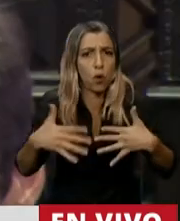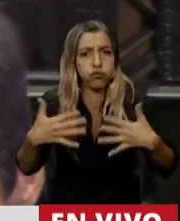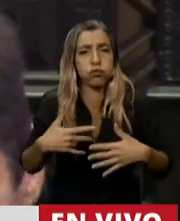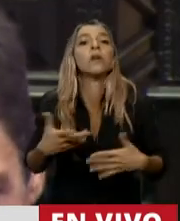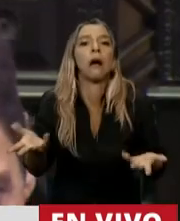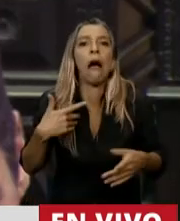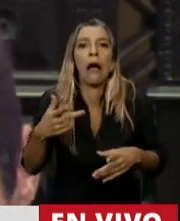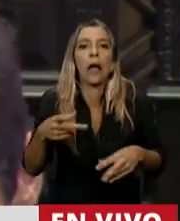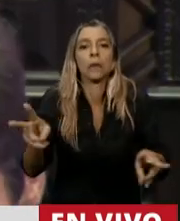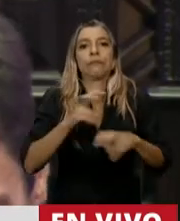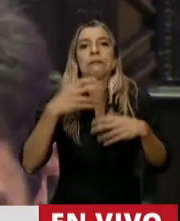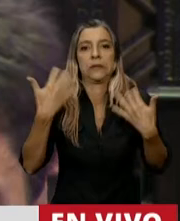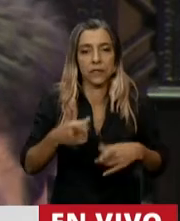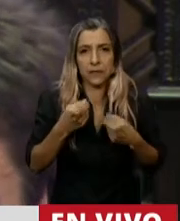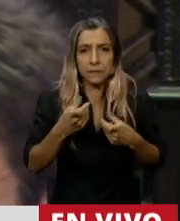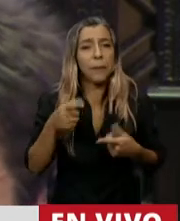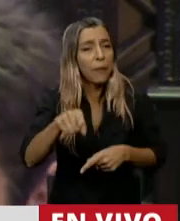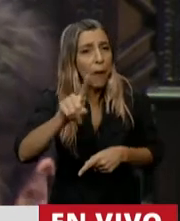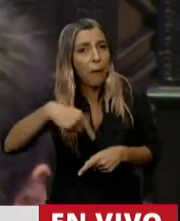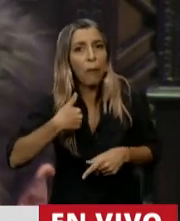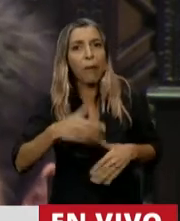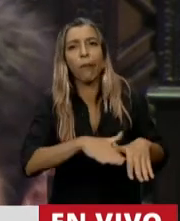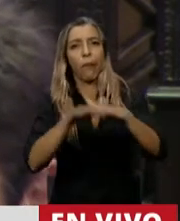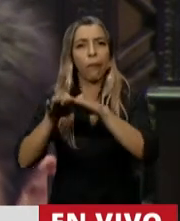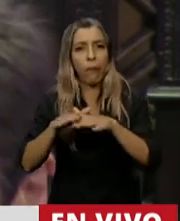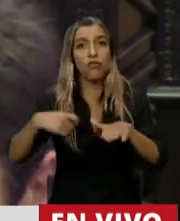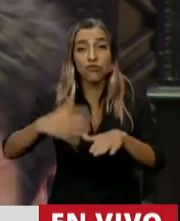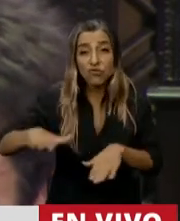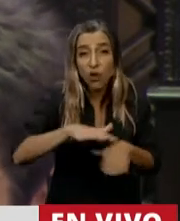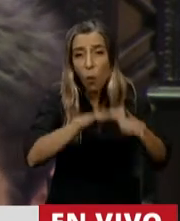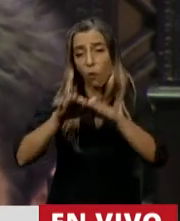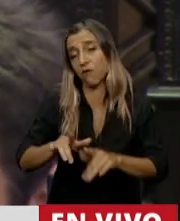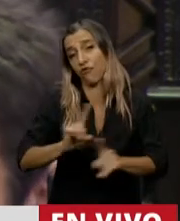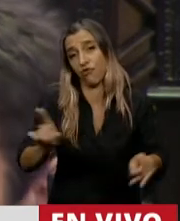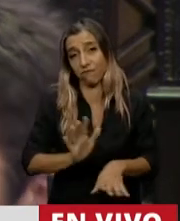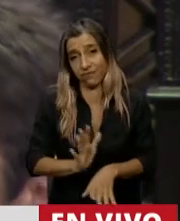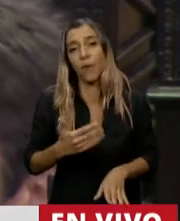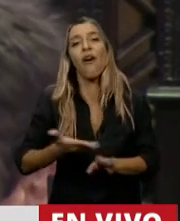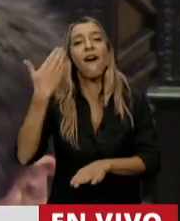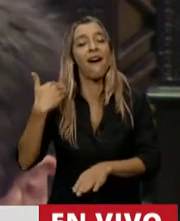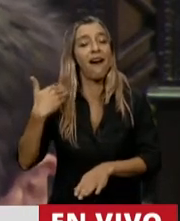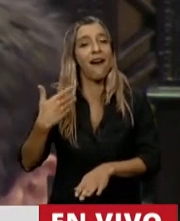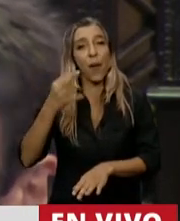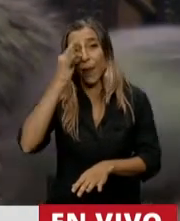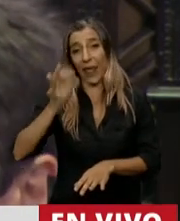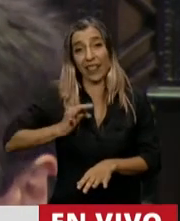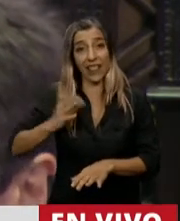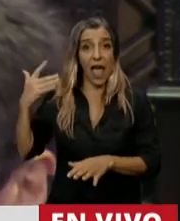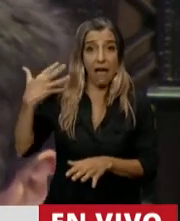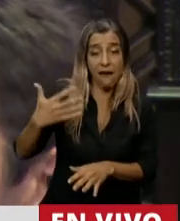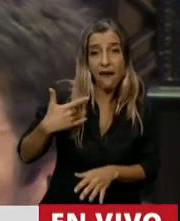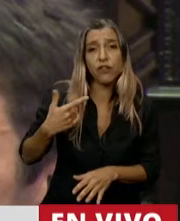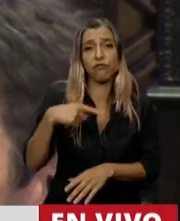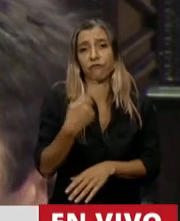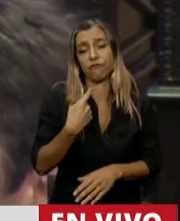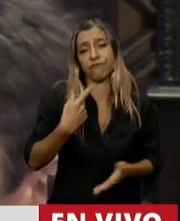social. Esto deberíamos saberlo, porque, por ejemplo, en Argentina en los últimos 20 años se ha duplicado la presión